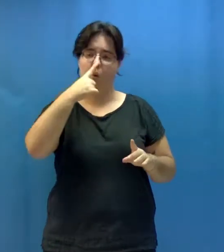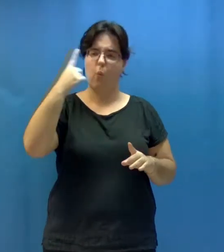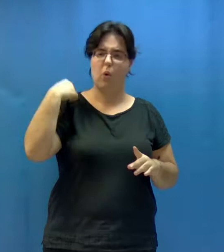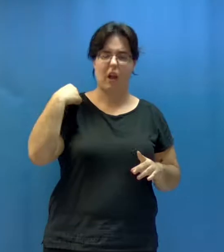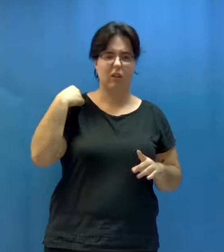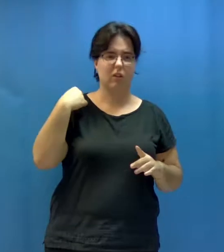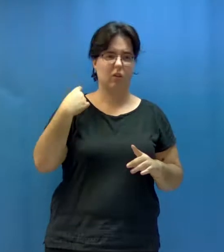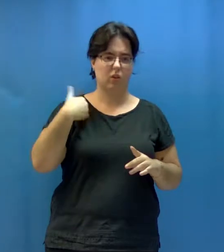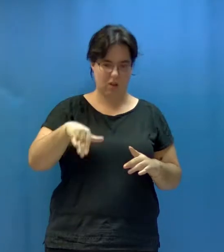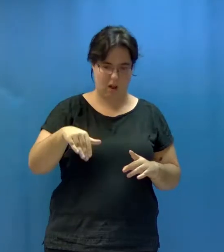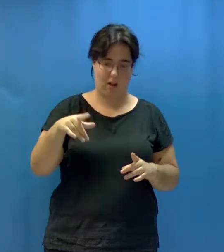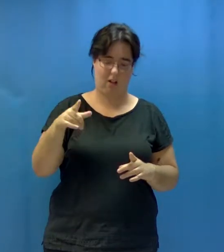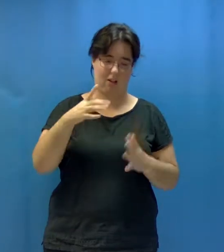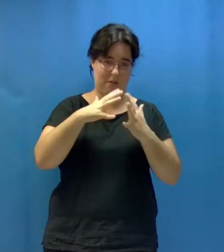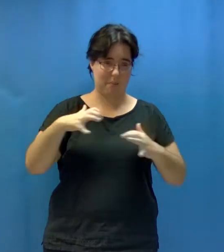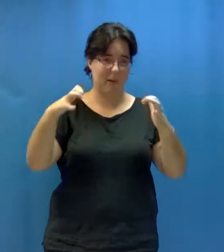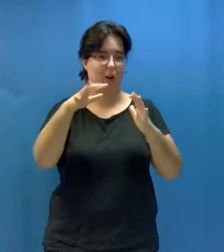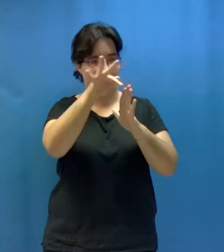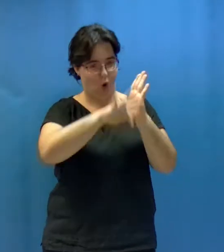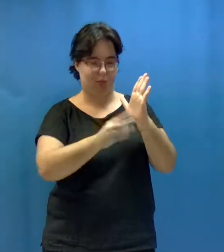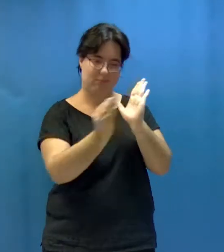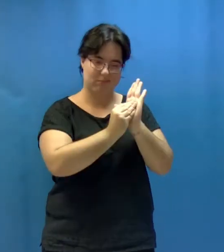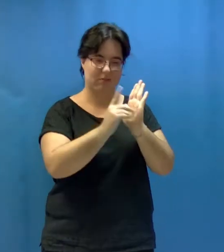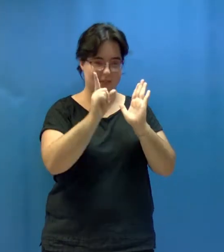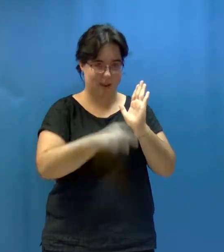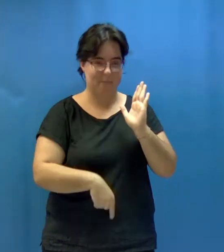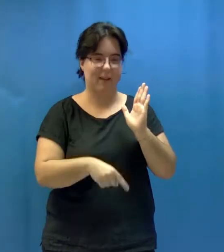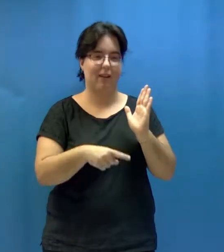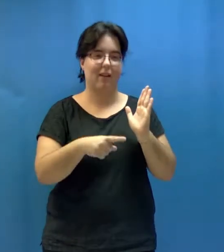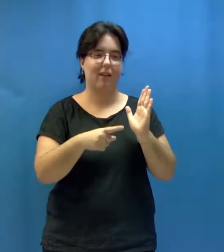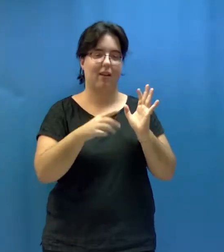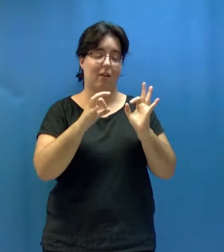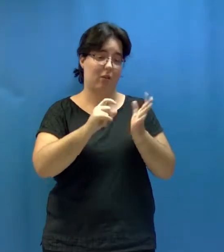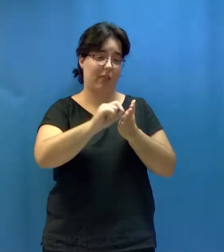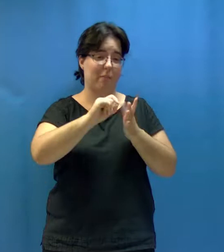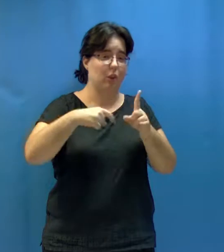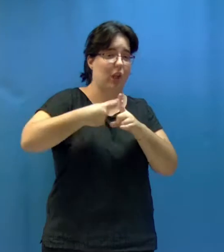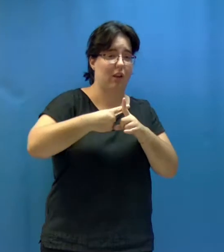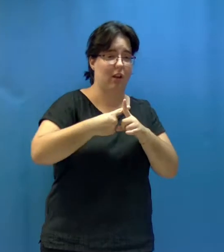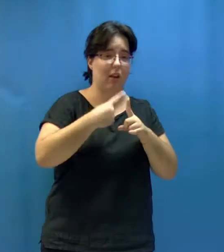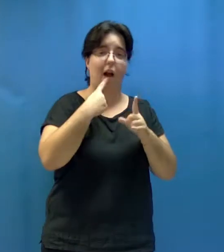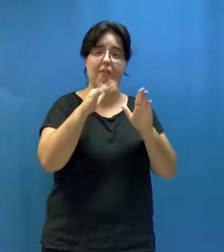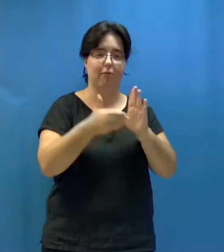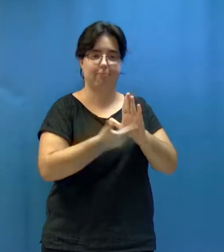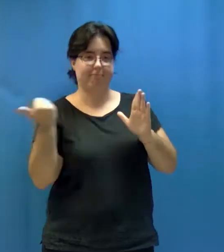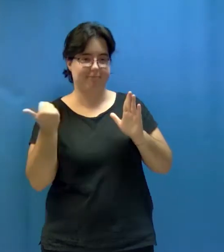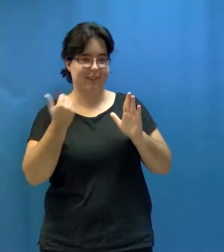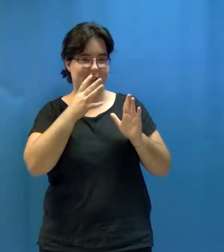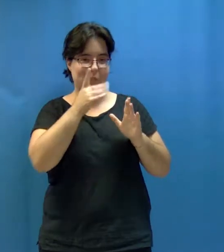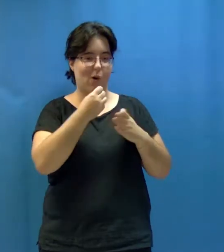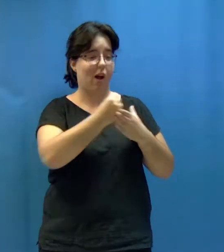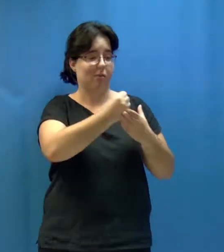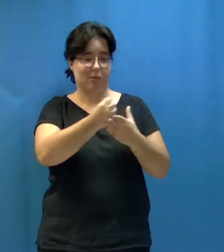punto en el orden del día, también en el despacho ordinario, y les tocó retirarlo de la sesión porque no contaban con los apoyos